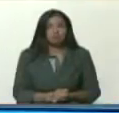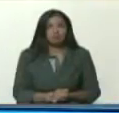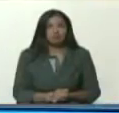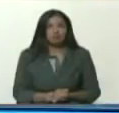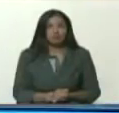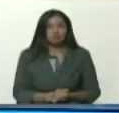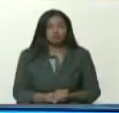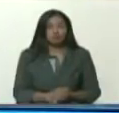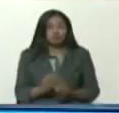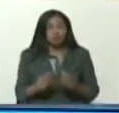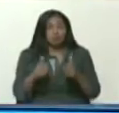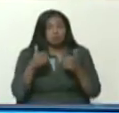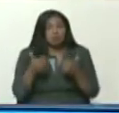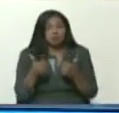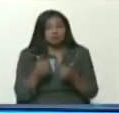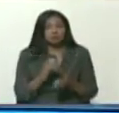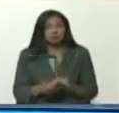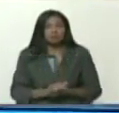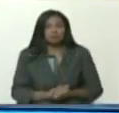Muy bien.